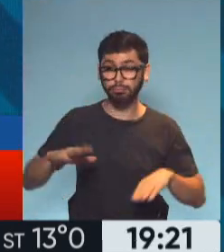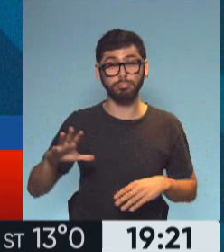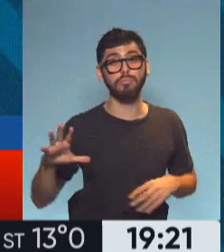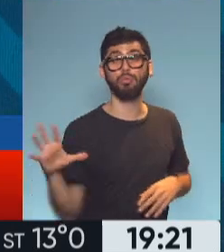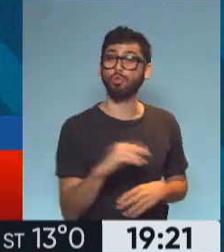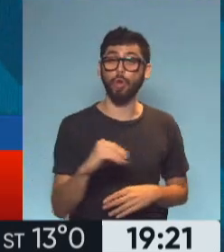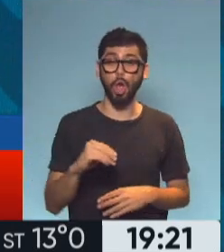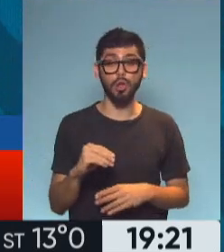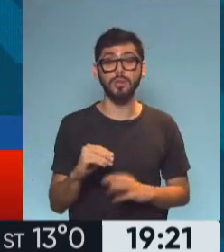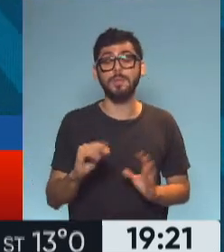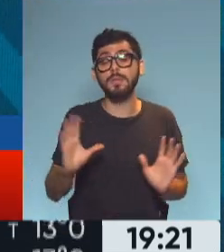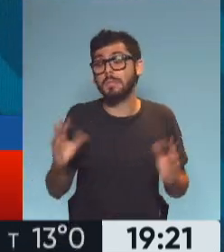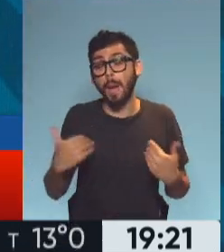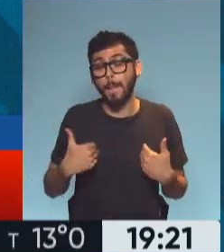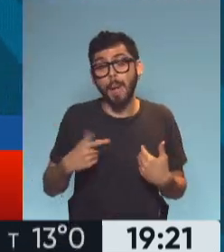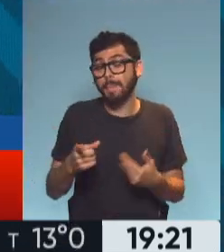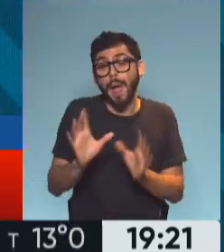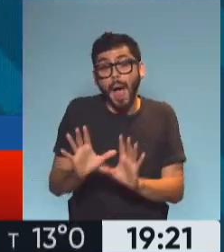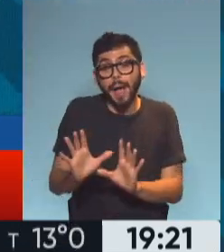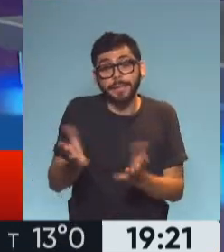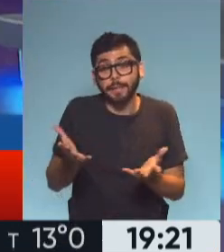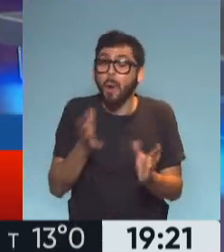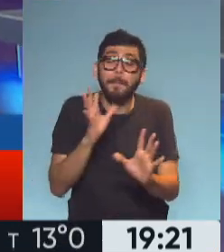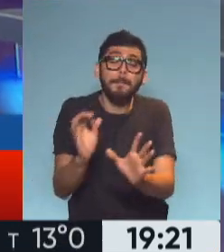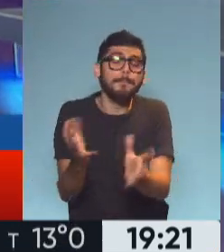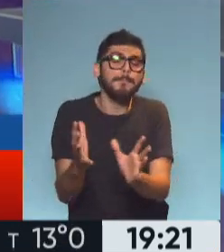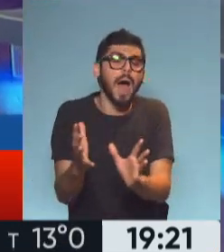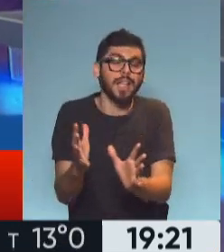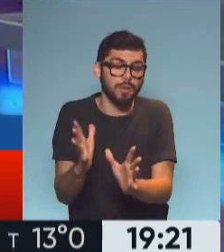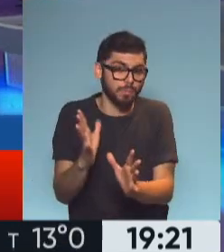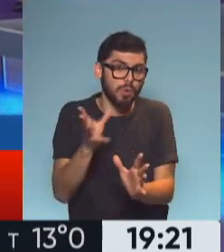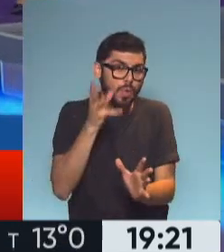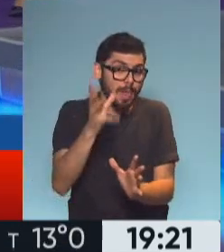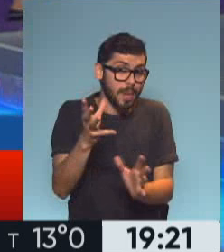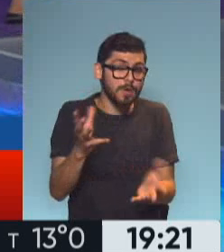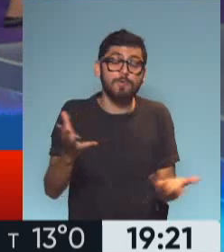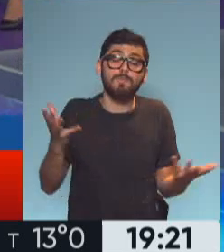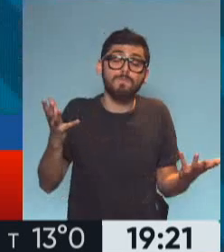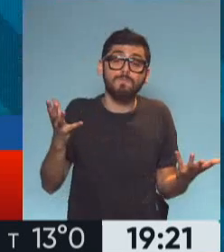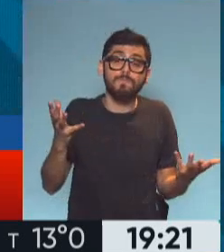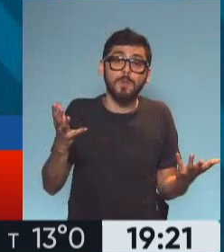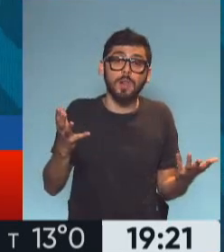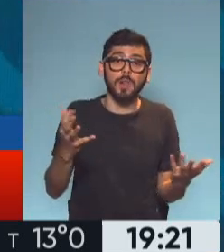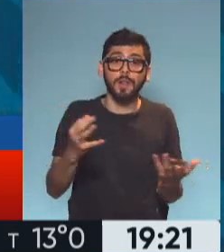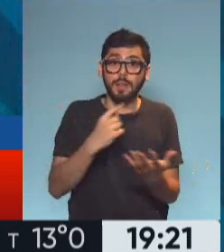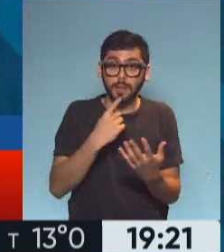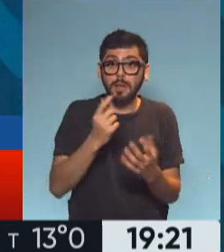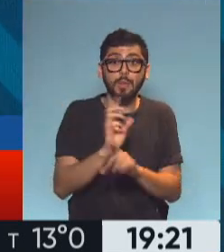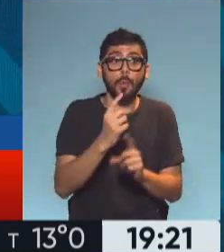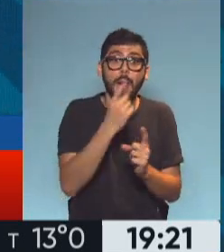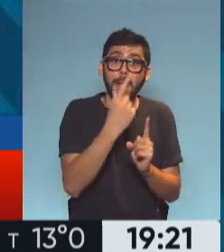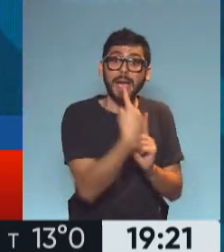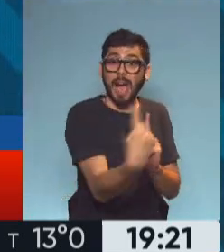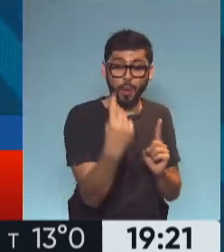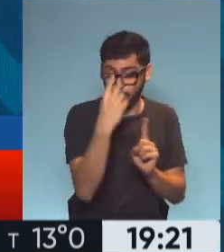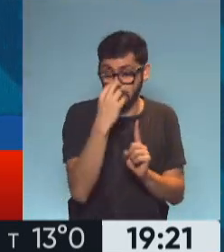empezaron con el ciclo que vamos a tener que volver a algo parecido muy radical si alguien no mira más allá de su propio ombligo porque parece